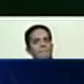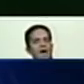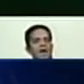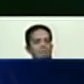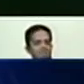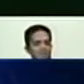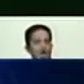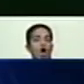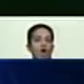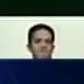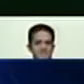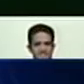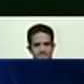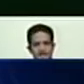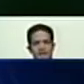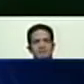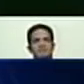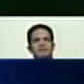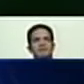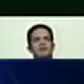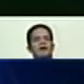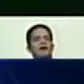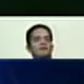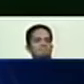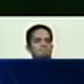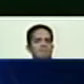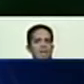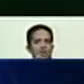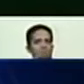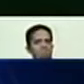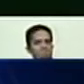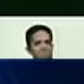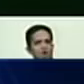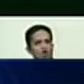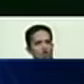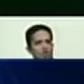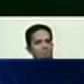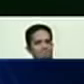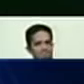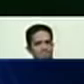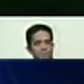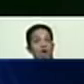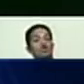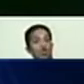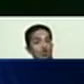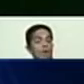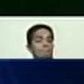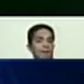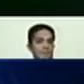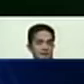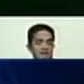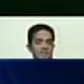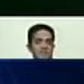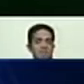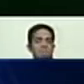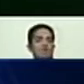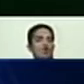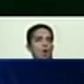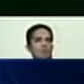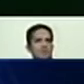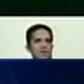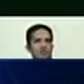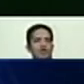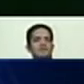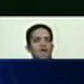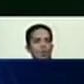de intereses. De esta manera, con base en el interés común previamente descrito, ambas partes continuarán aplicando las prerrogativas que establece la